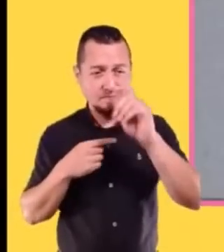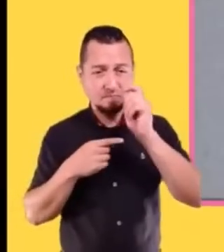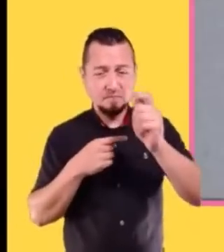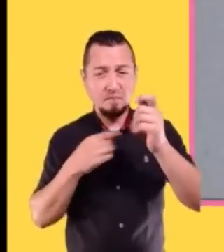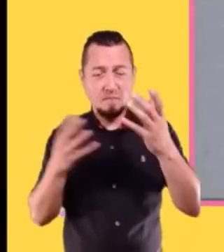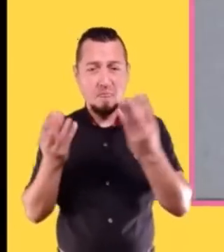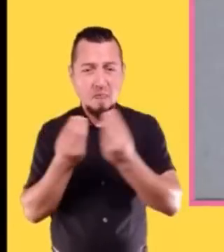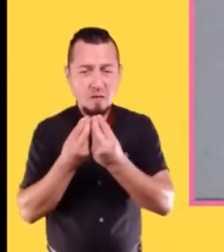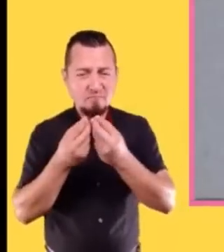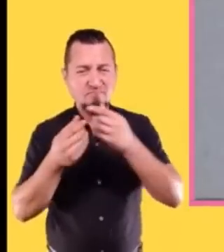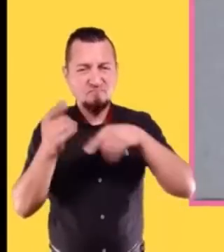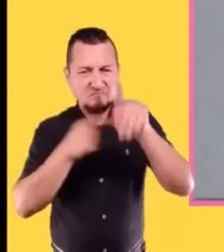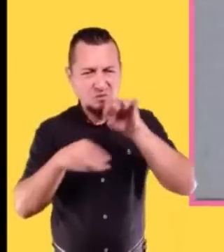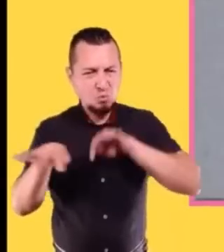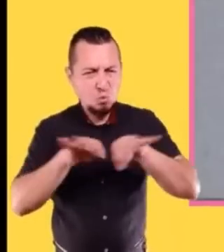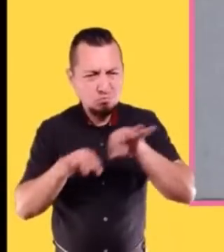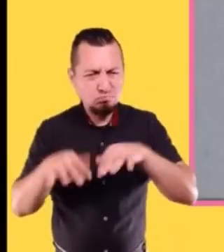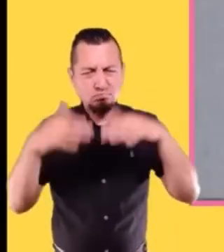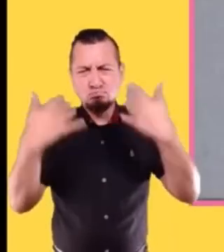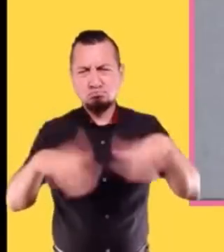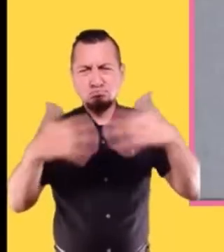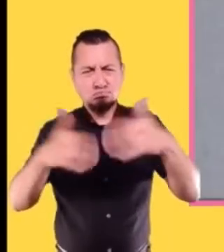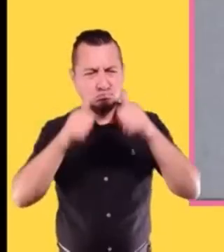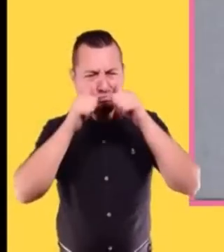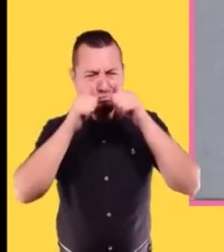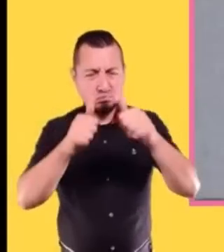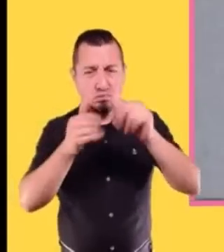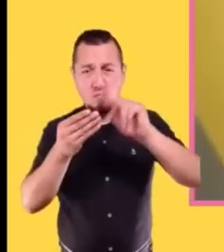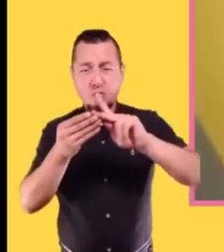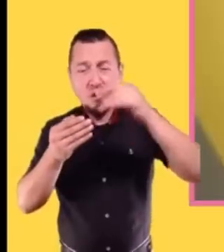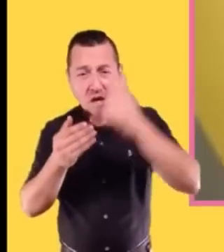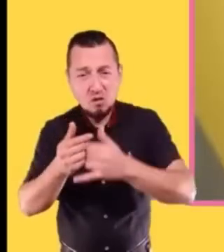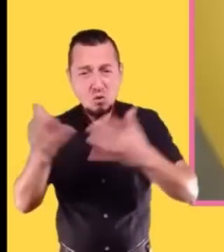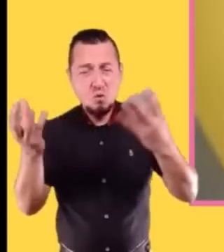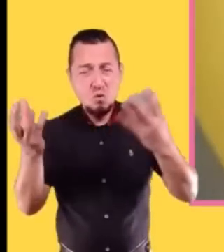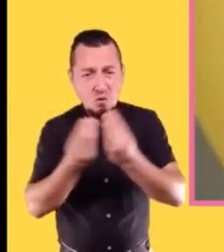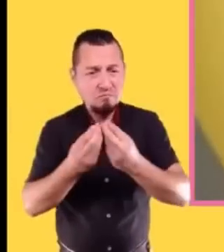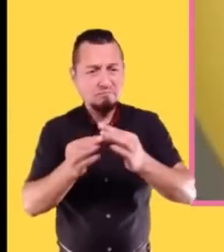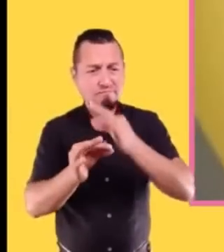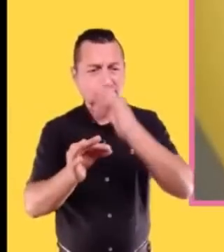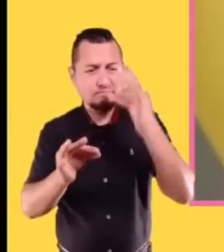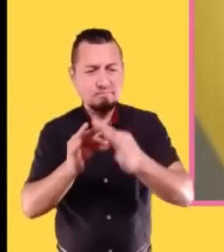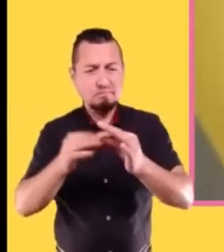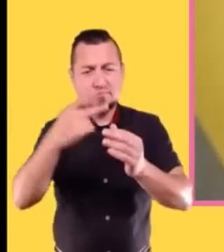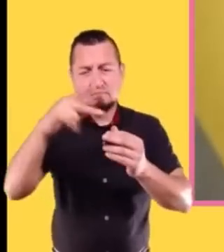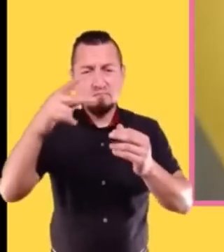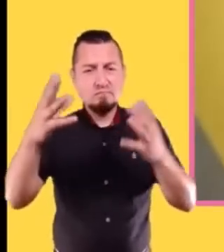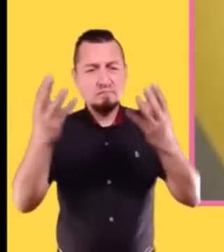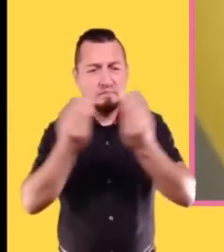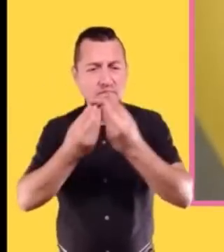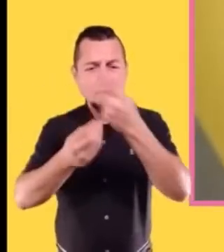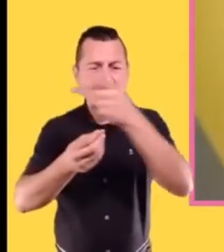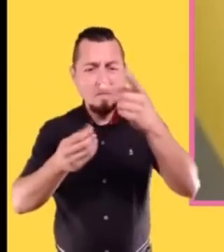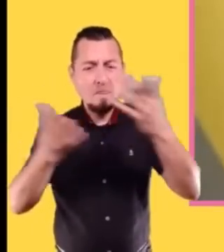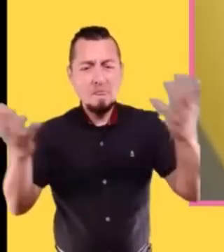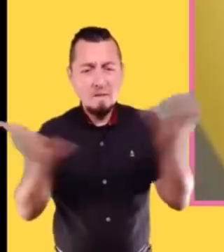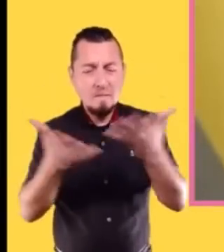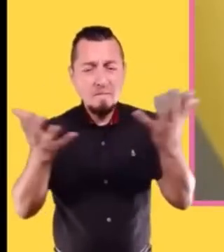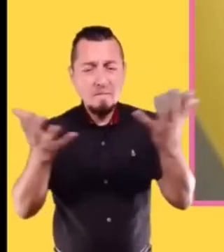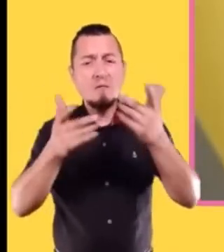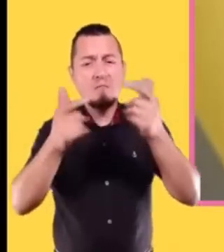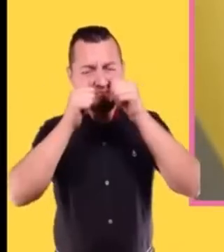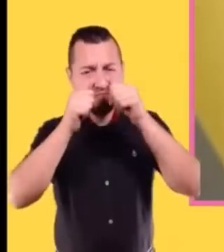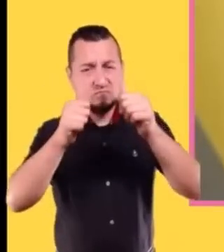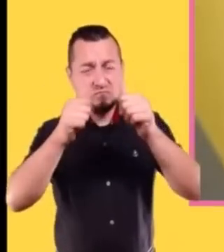esfuerzo extraordinario para generar proyectos integradores suficientes para todos los grados educativos. Esto atiende al currículum, como lo